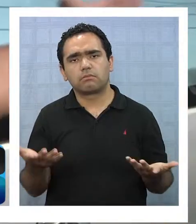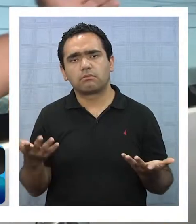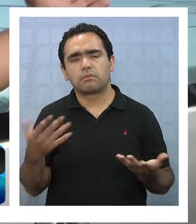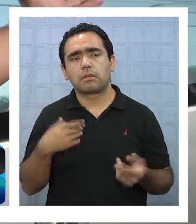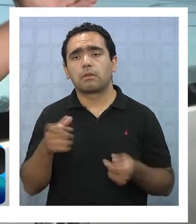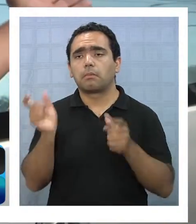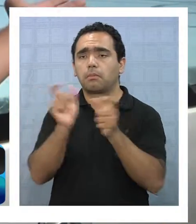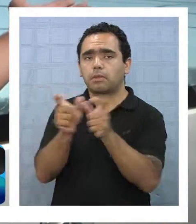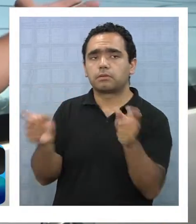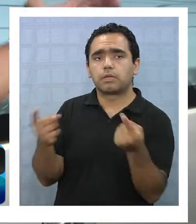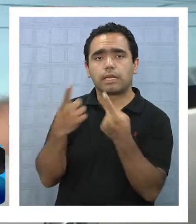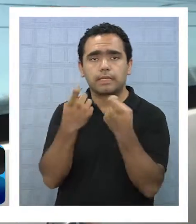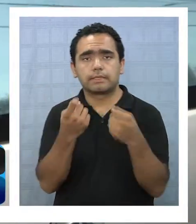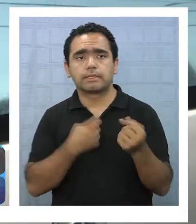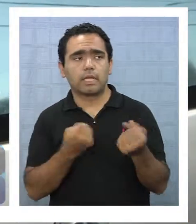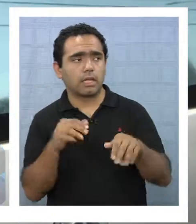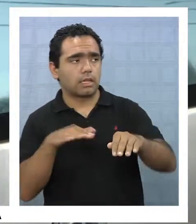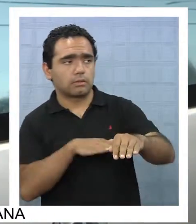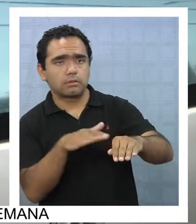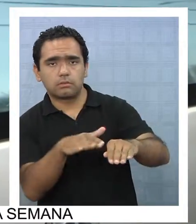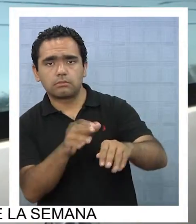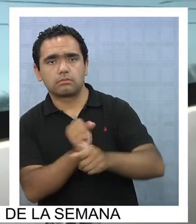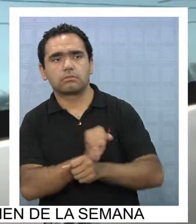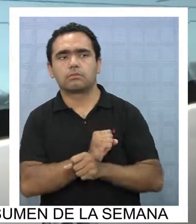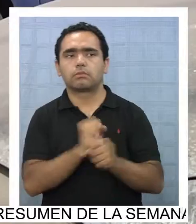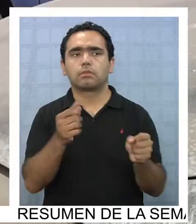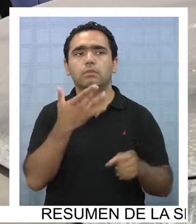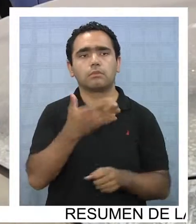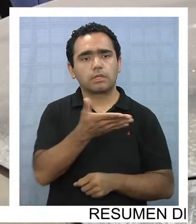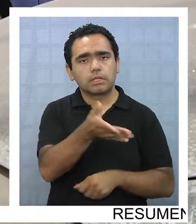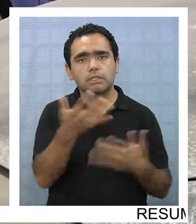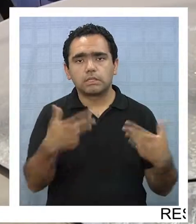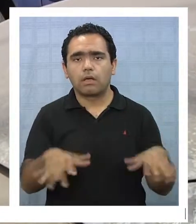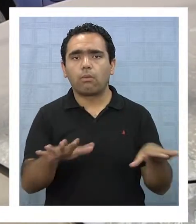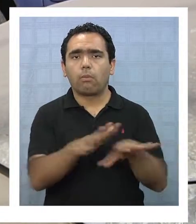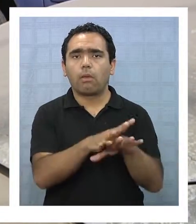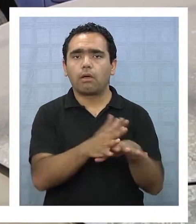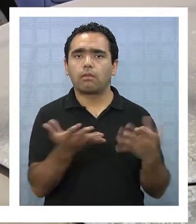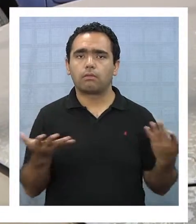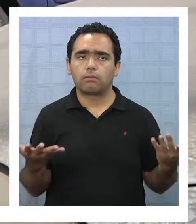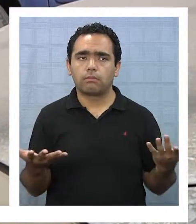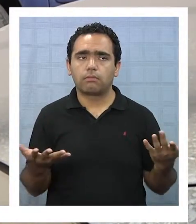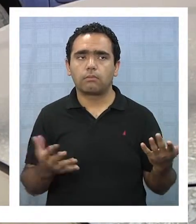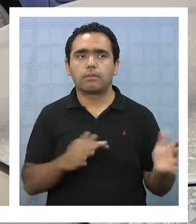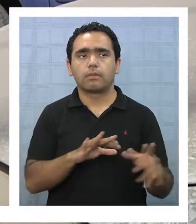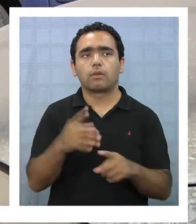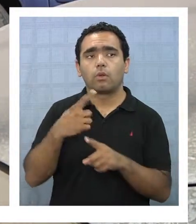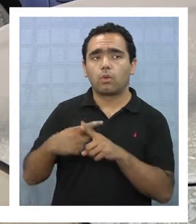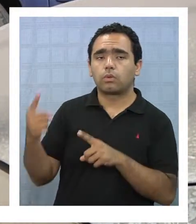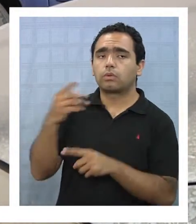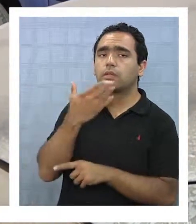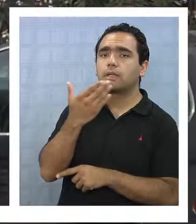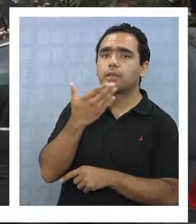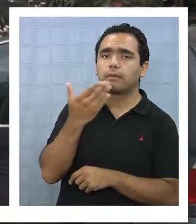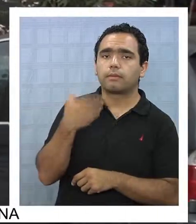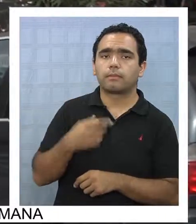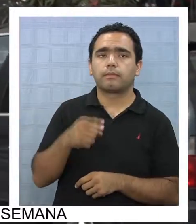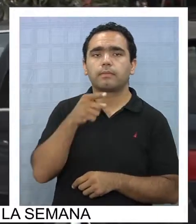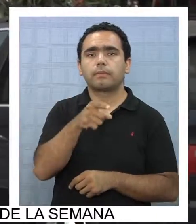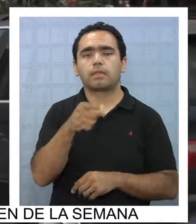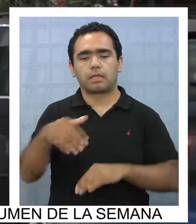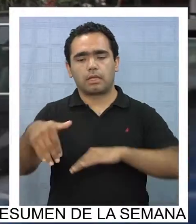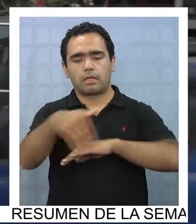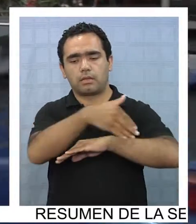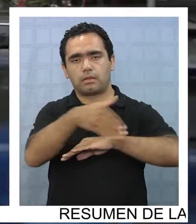gente que necesita estacionarse no puede, por el mismo hecho de que ellos lo tienen ocupado. Otro punto conflictivo es el